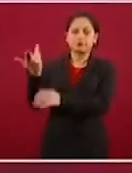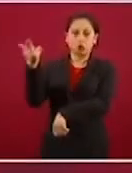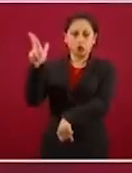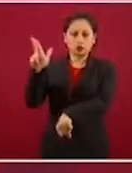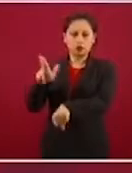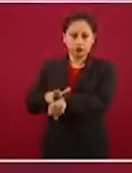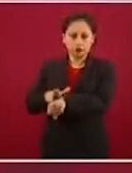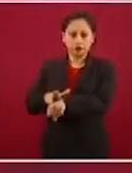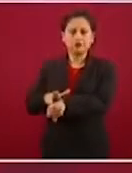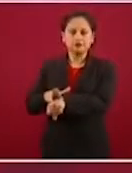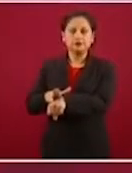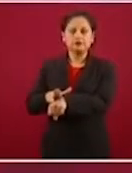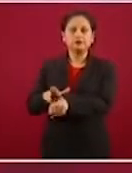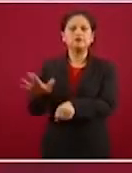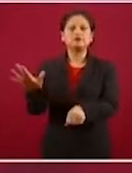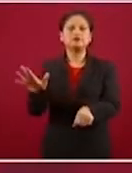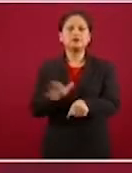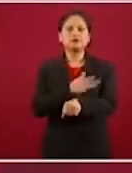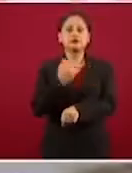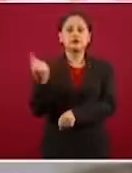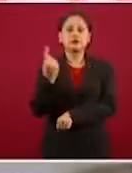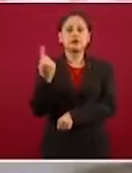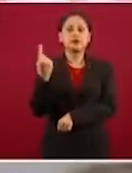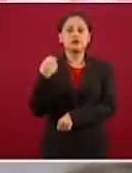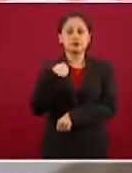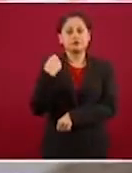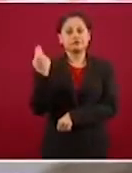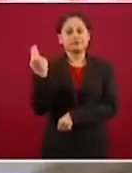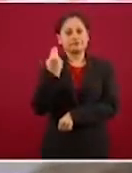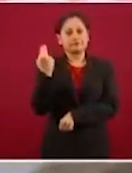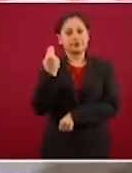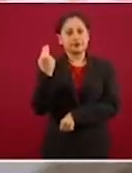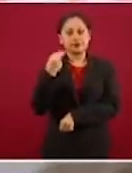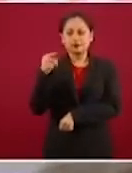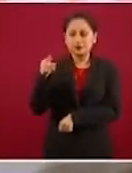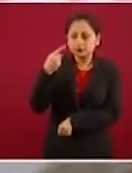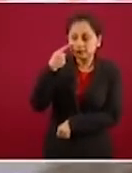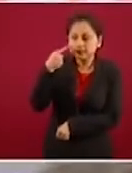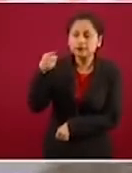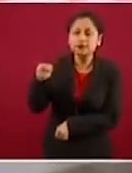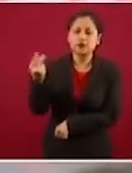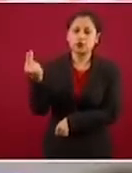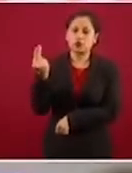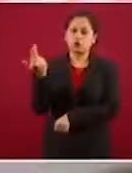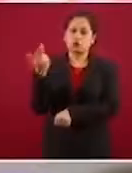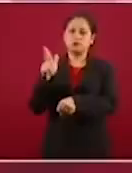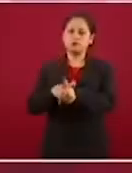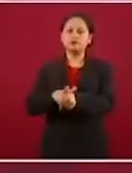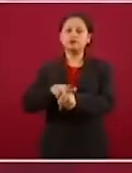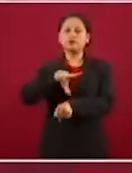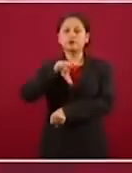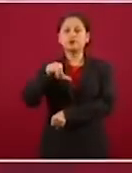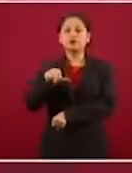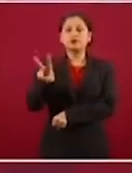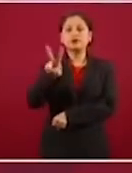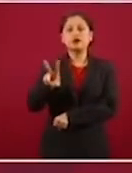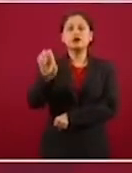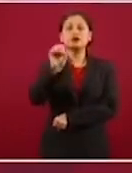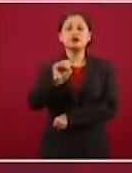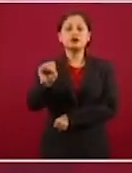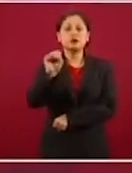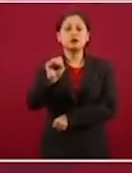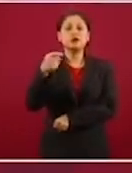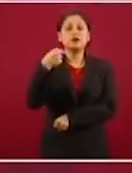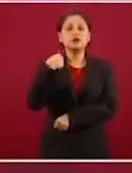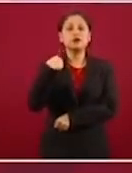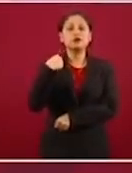porque necesitamos tener este hospital. Y viernes y sábado voy a recorrer hospitales que se van